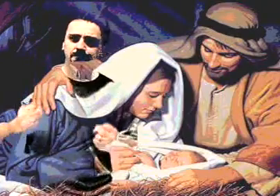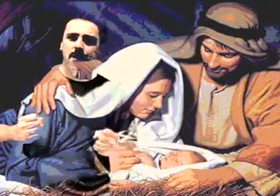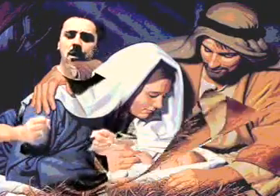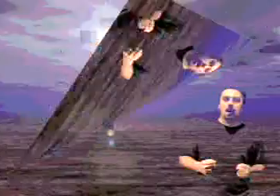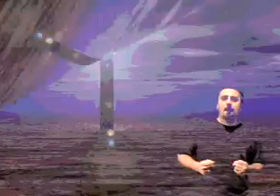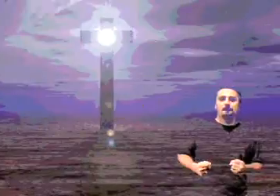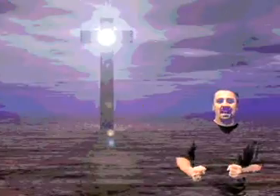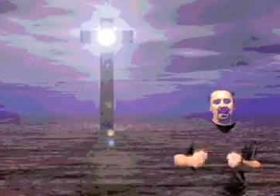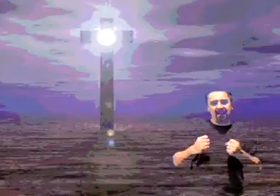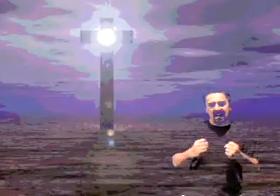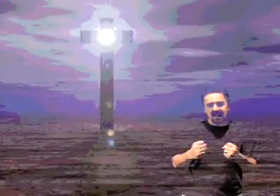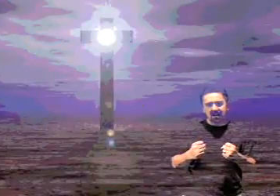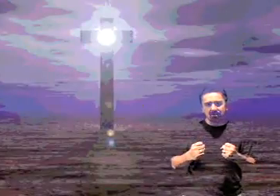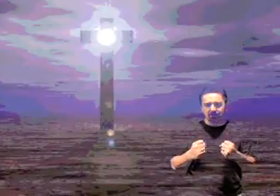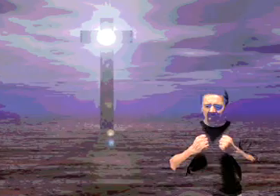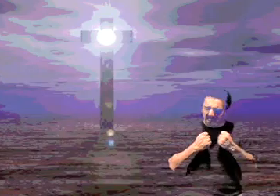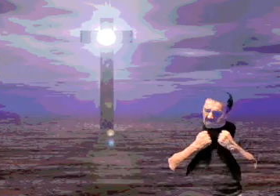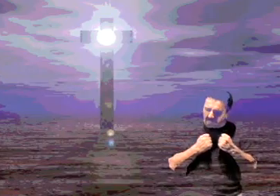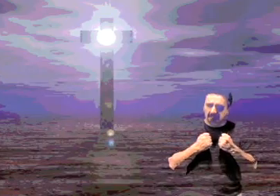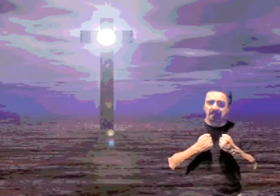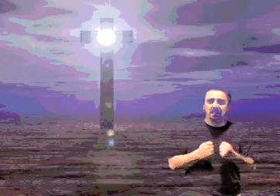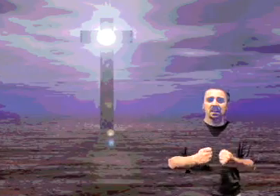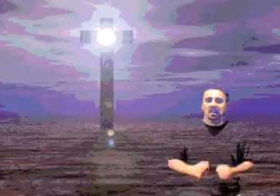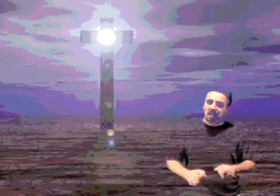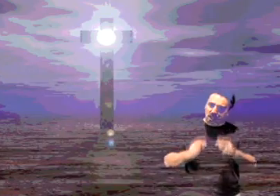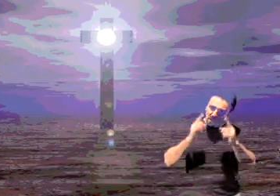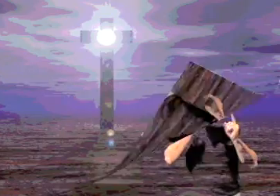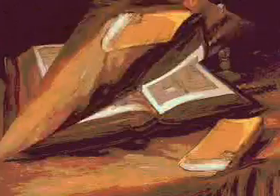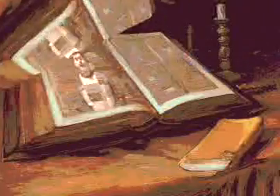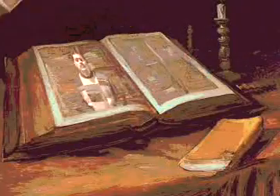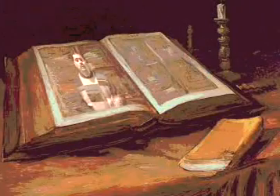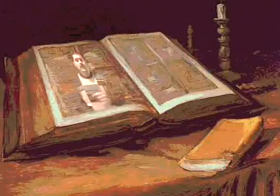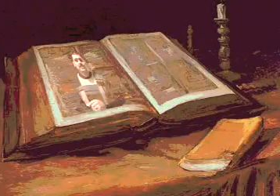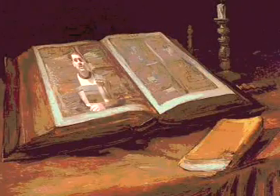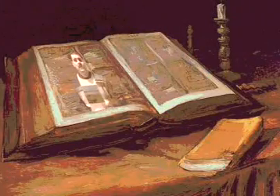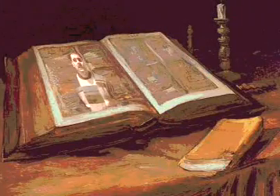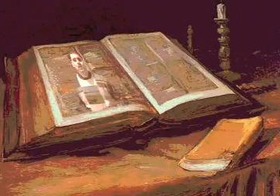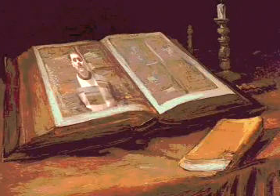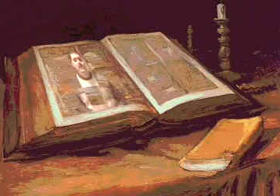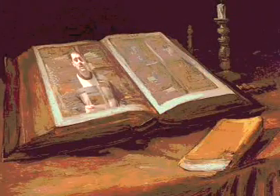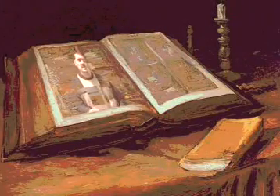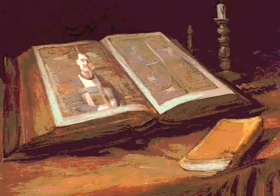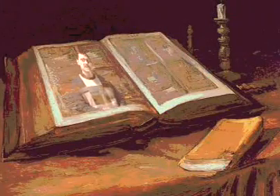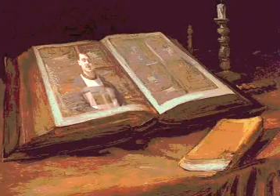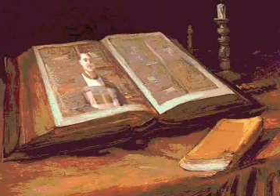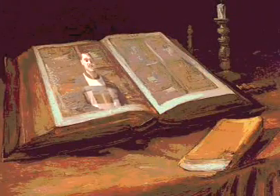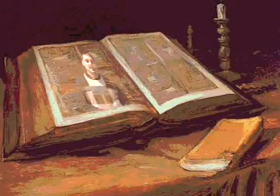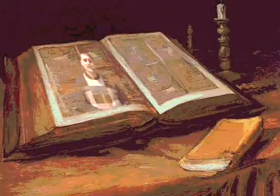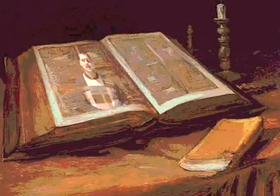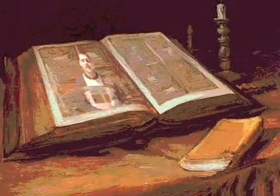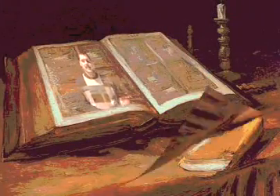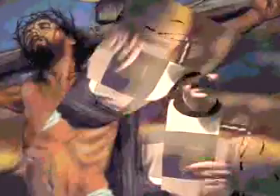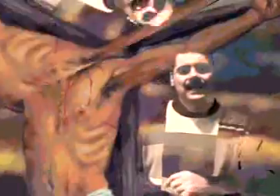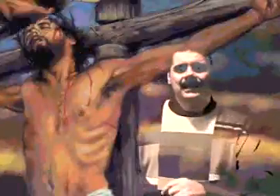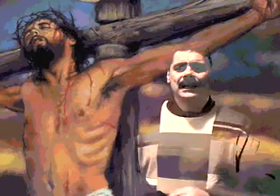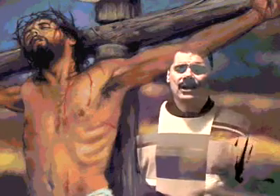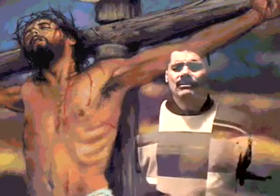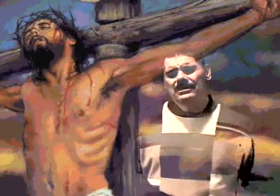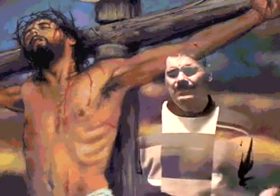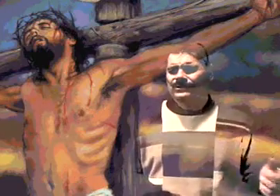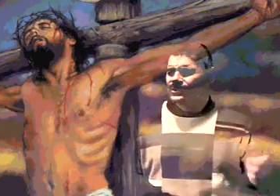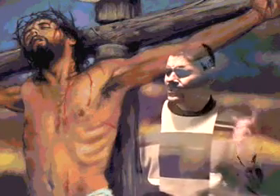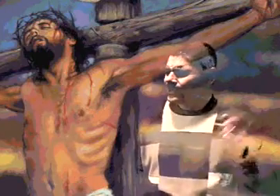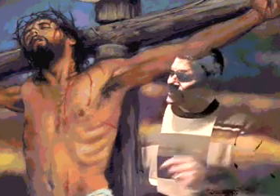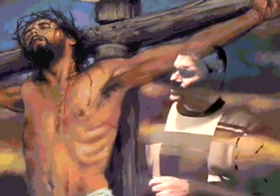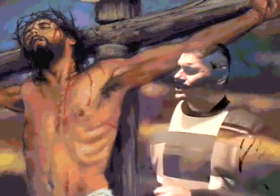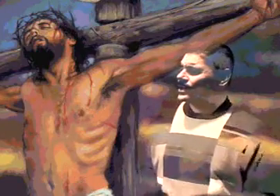envió para darnos vida y salvación. Es por eso que Jehová nos envió el regalo